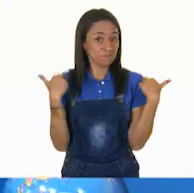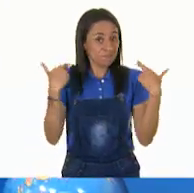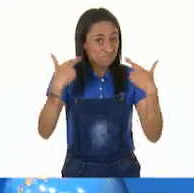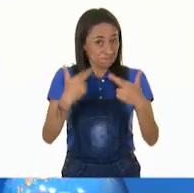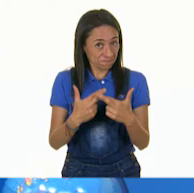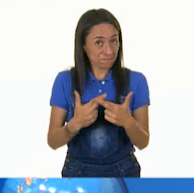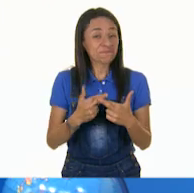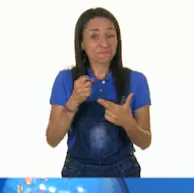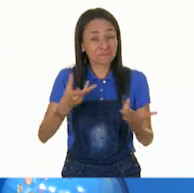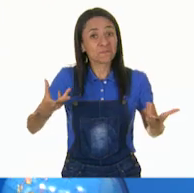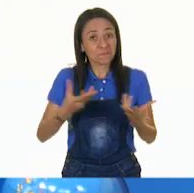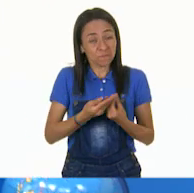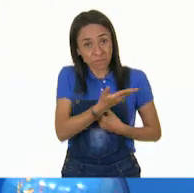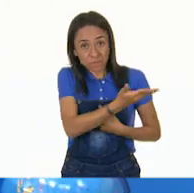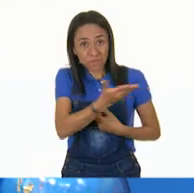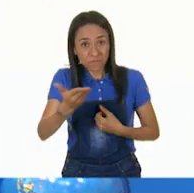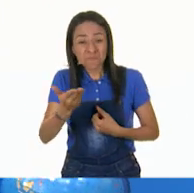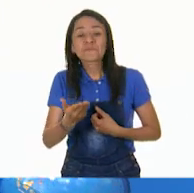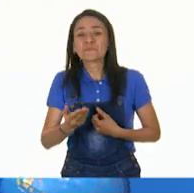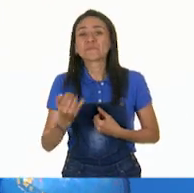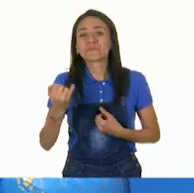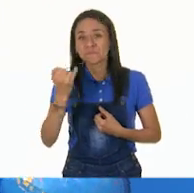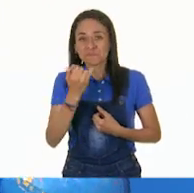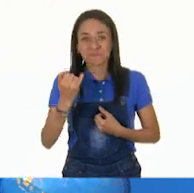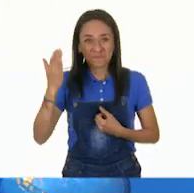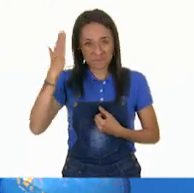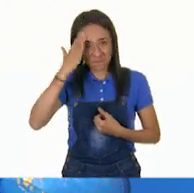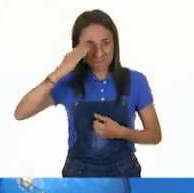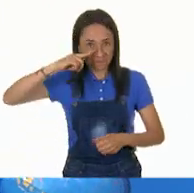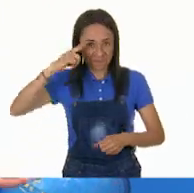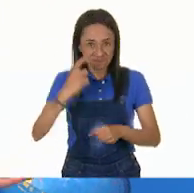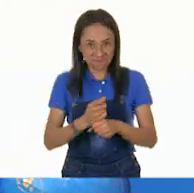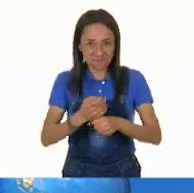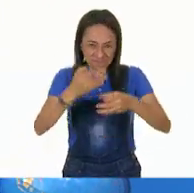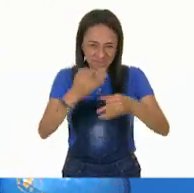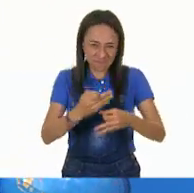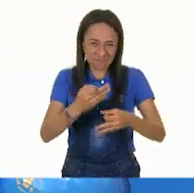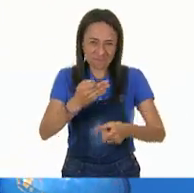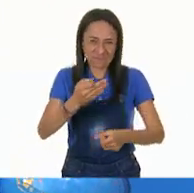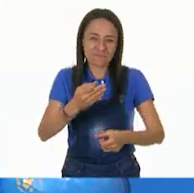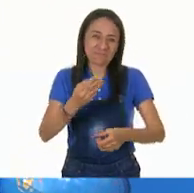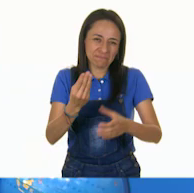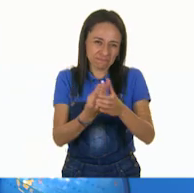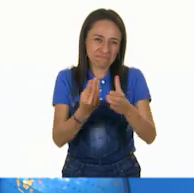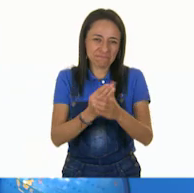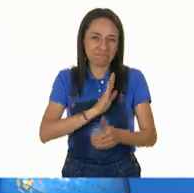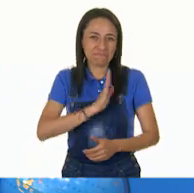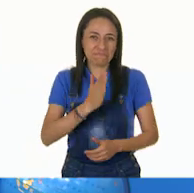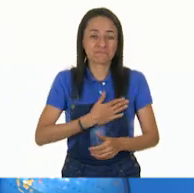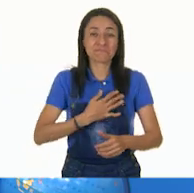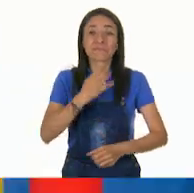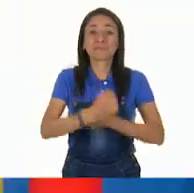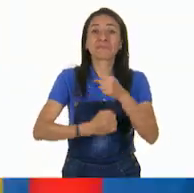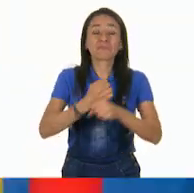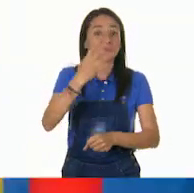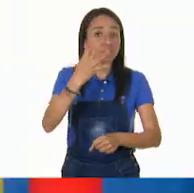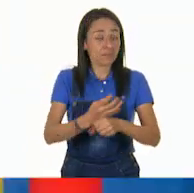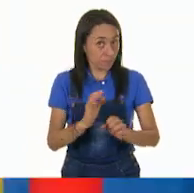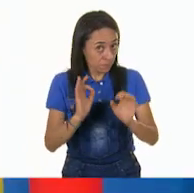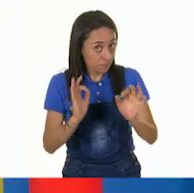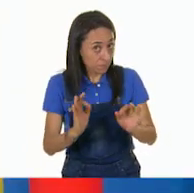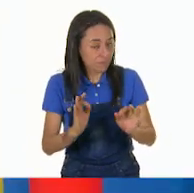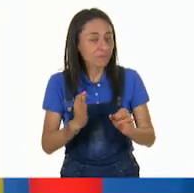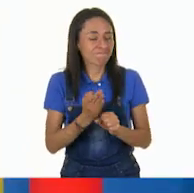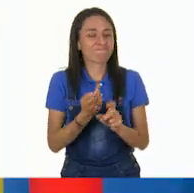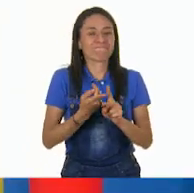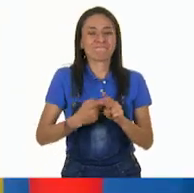esta clase de lengua materna español de cuarto grado así que si ya estamos listos pues vamos a empezar muy bien